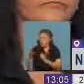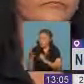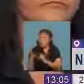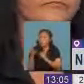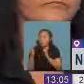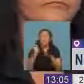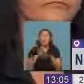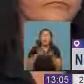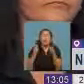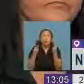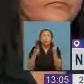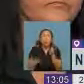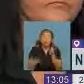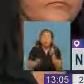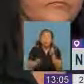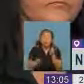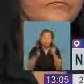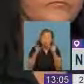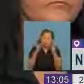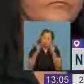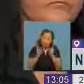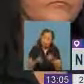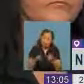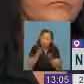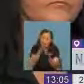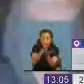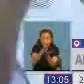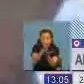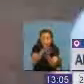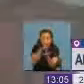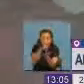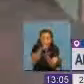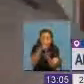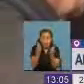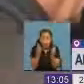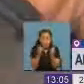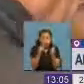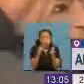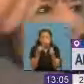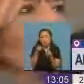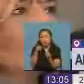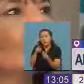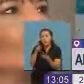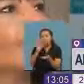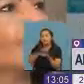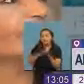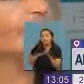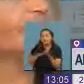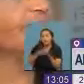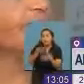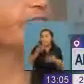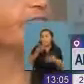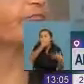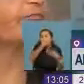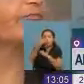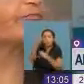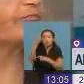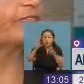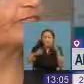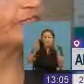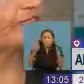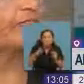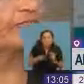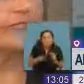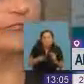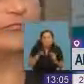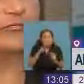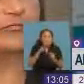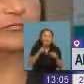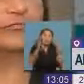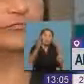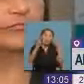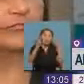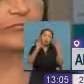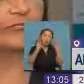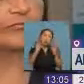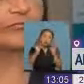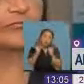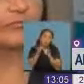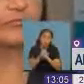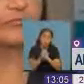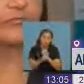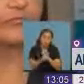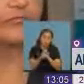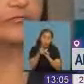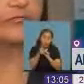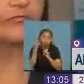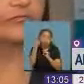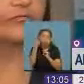sobre todo, el estado del paso fronterizo. Respecto a la trata de personas, ¿qué nos puede decir? Bueno, ese es un tema de mucha complejidad.